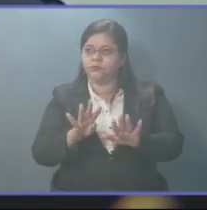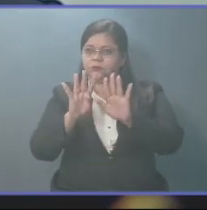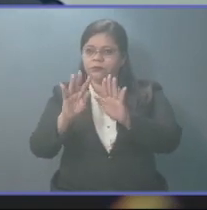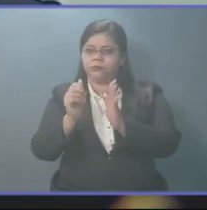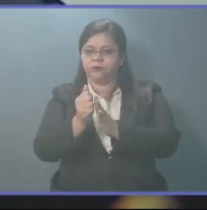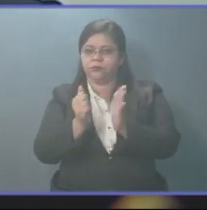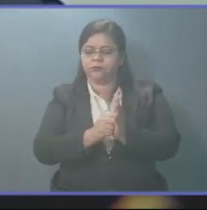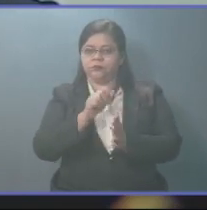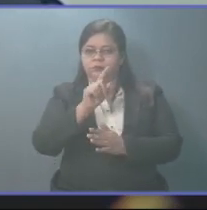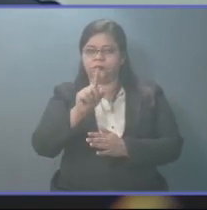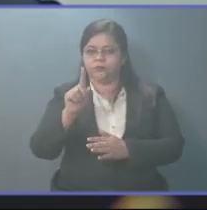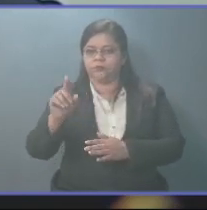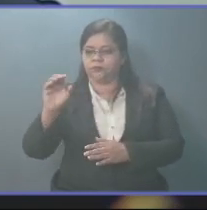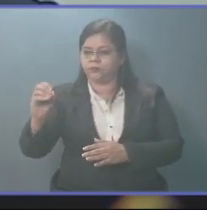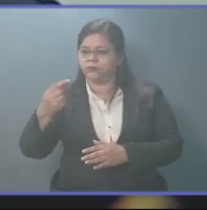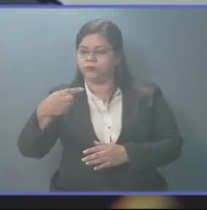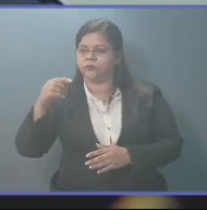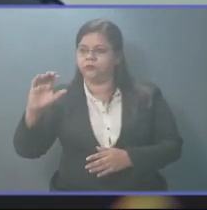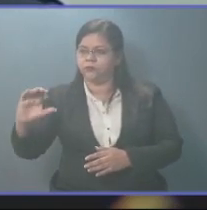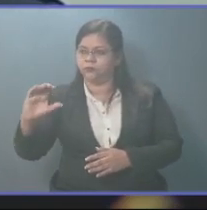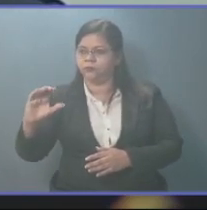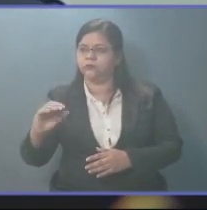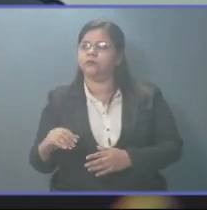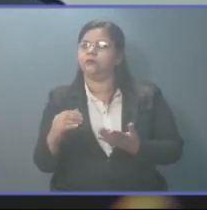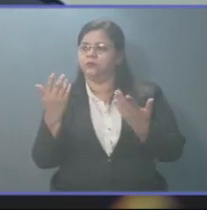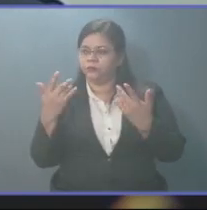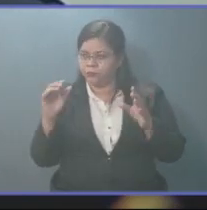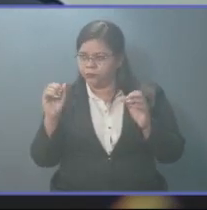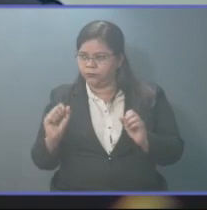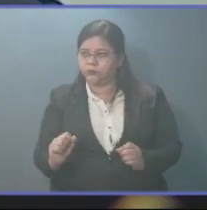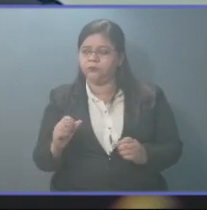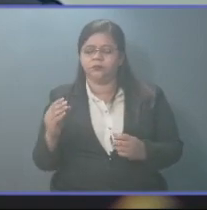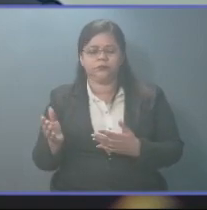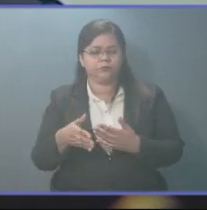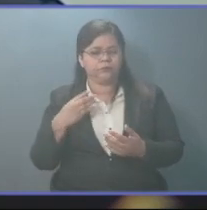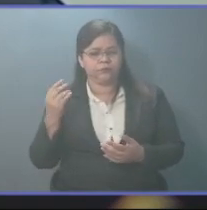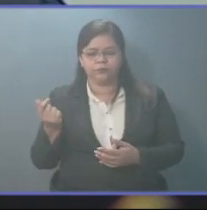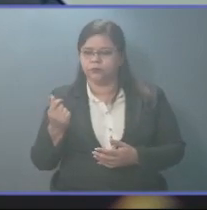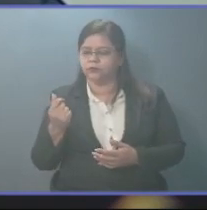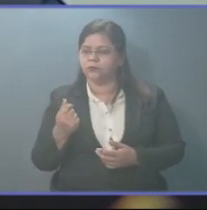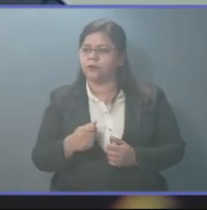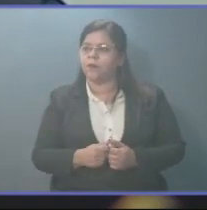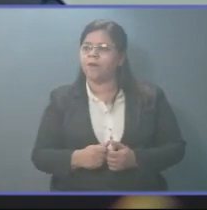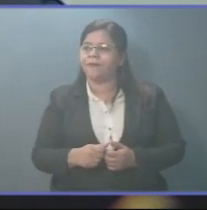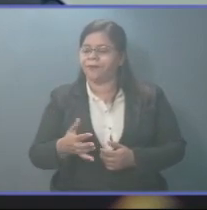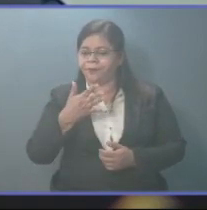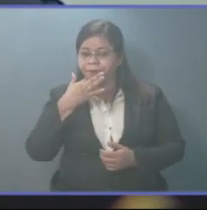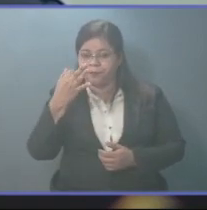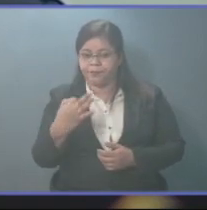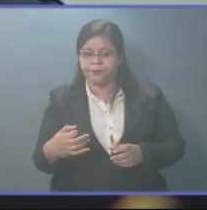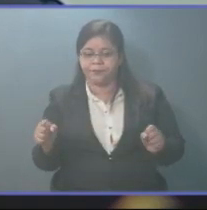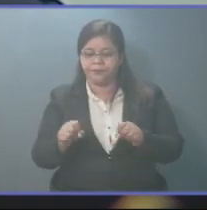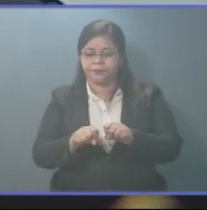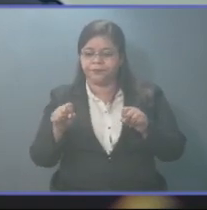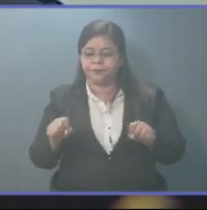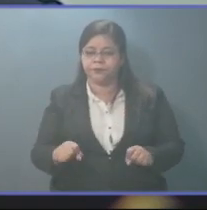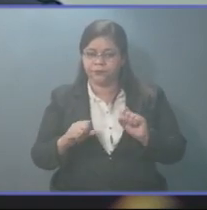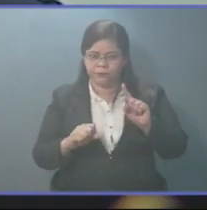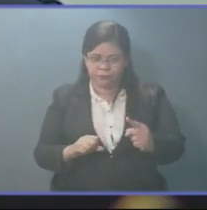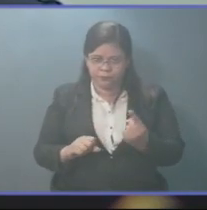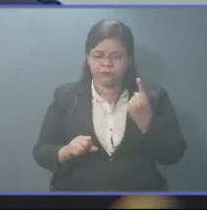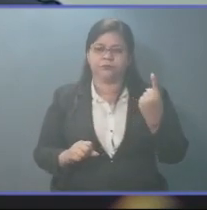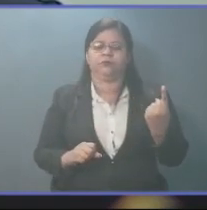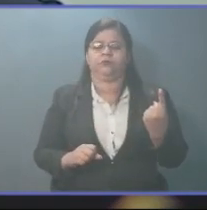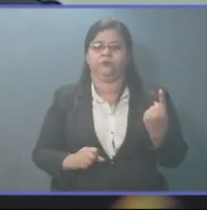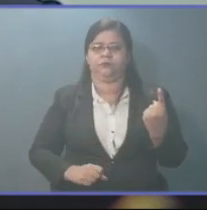19 y 110-C, y puedan crear a la brevedad posible un verdadero sistema único de cotizantes